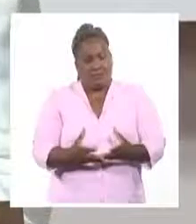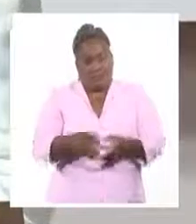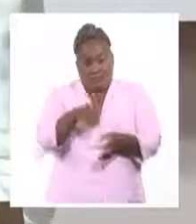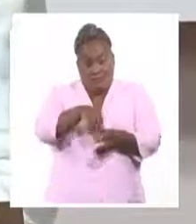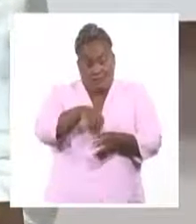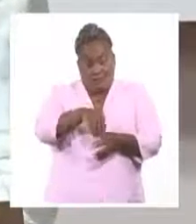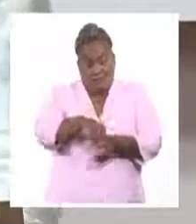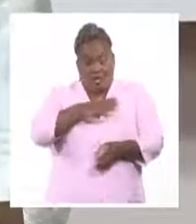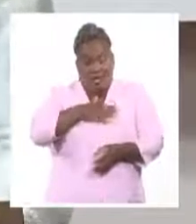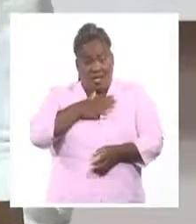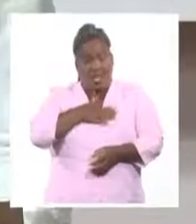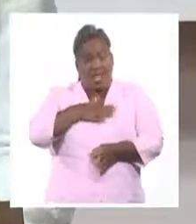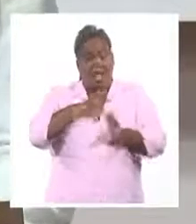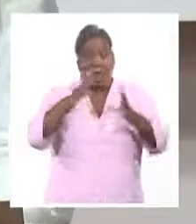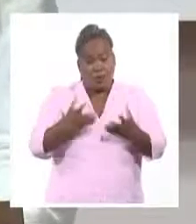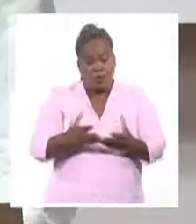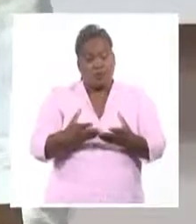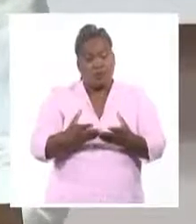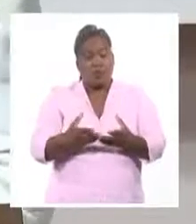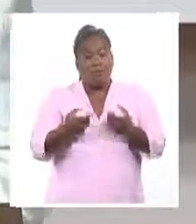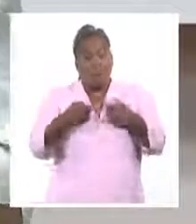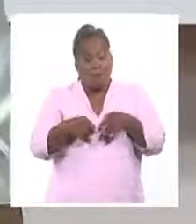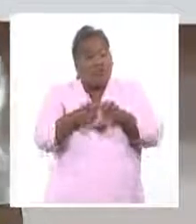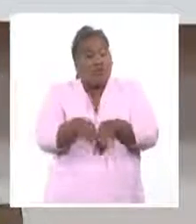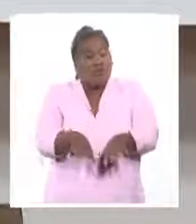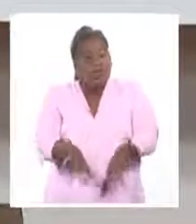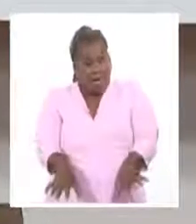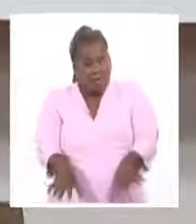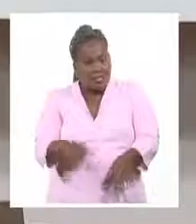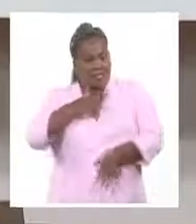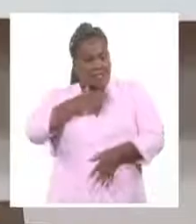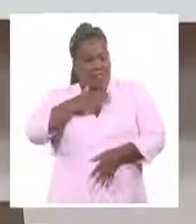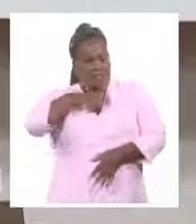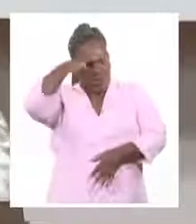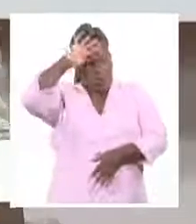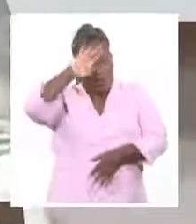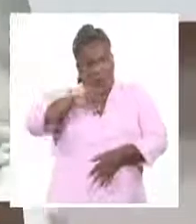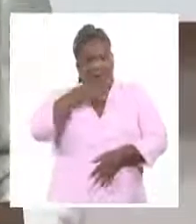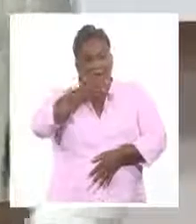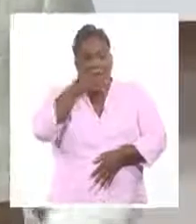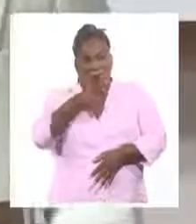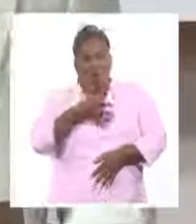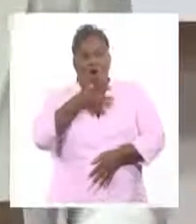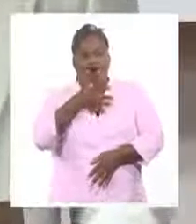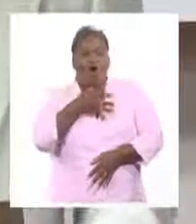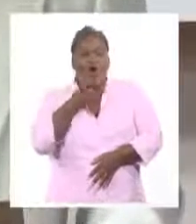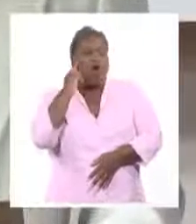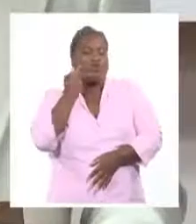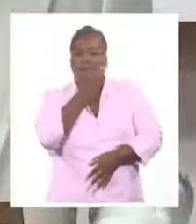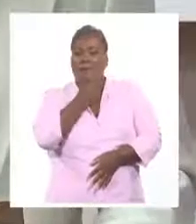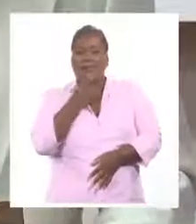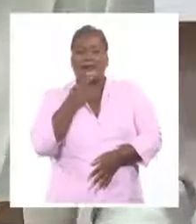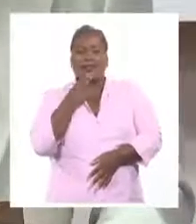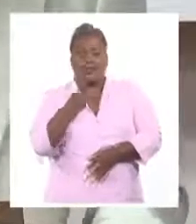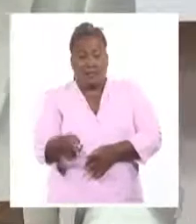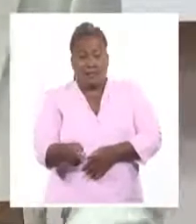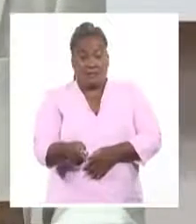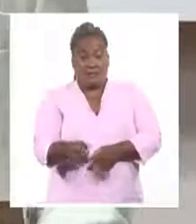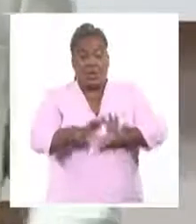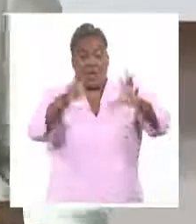repúblicas el mundo, pero el tronco ha de ser el de nuestras repúblicas, escribió José Martí. Universalidad e